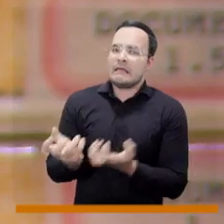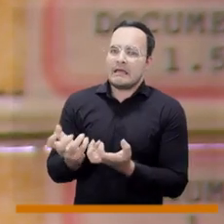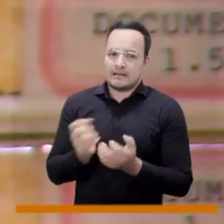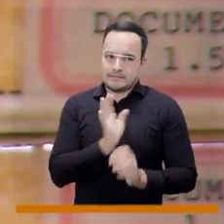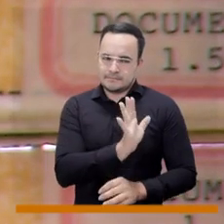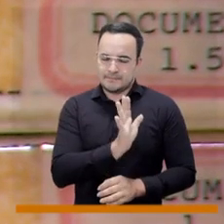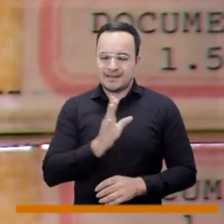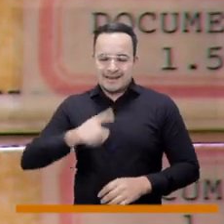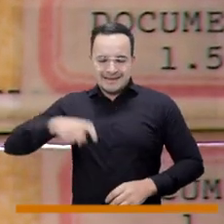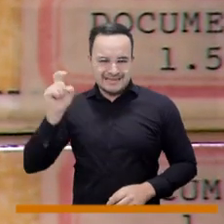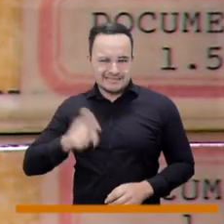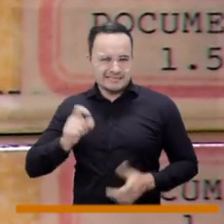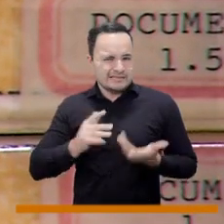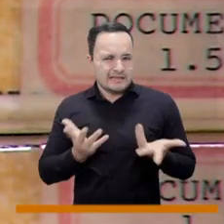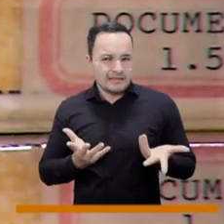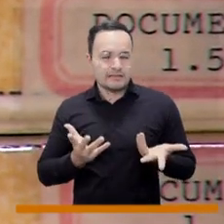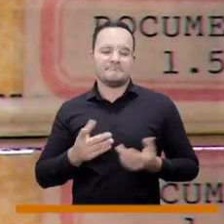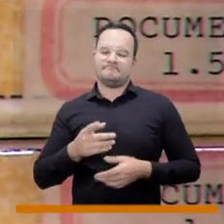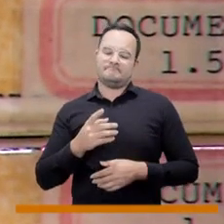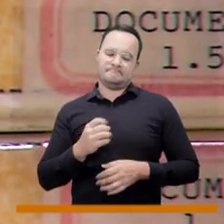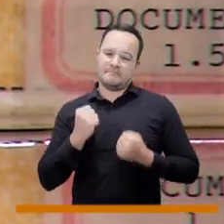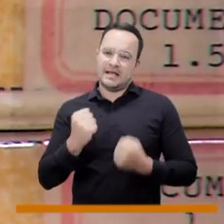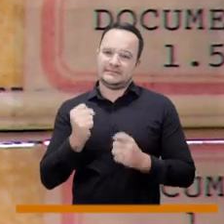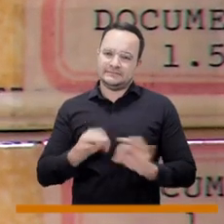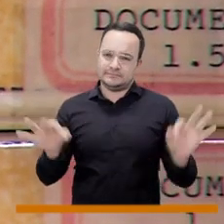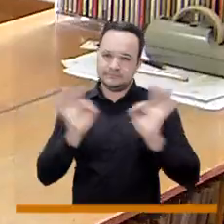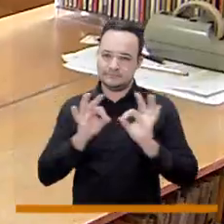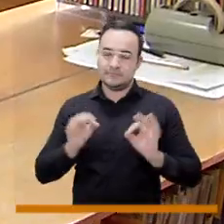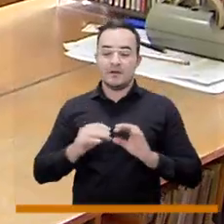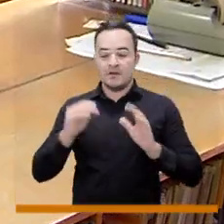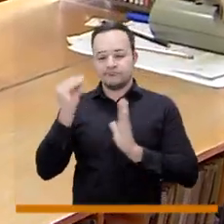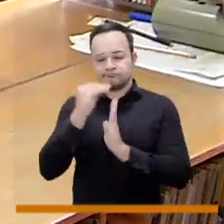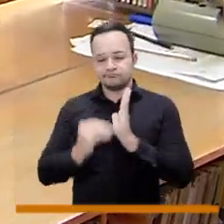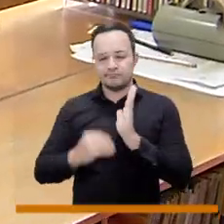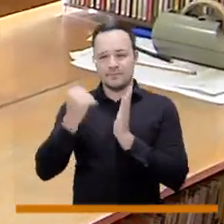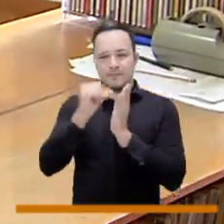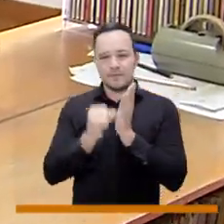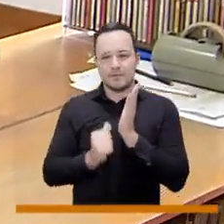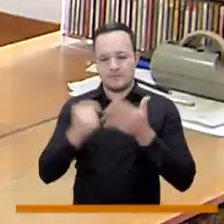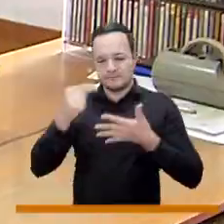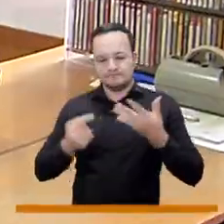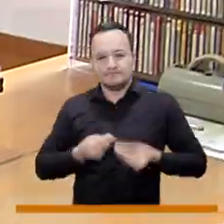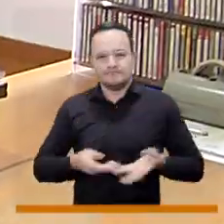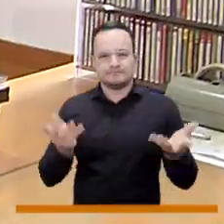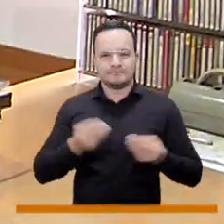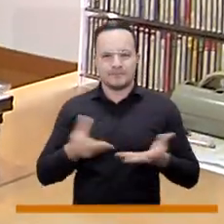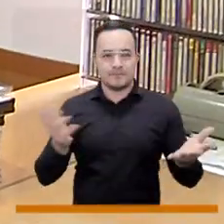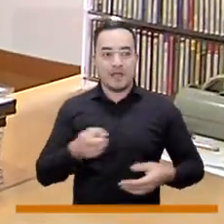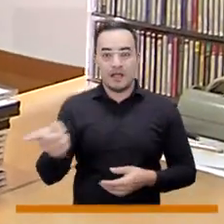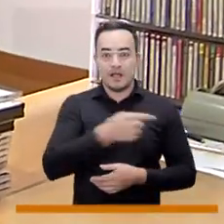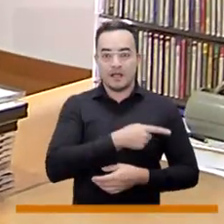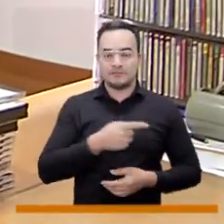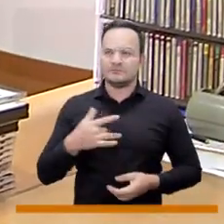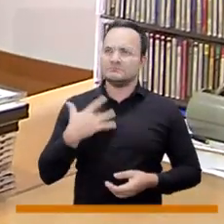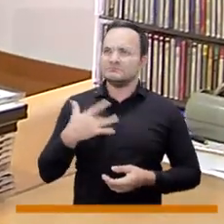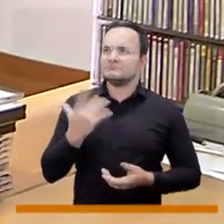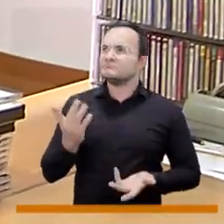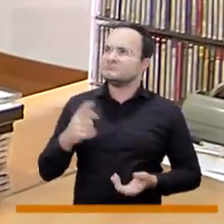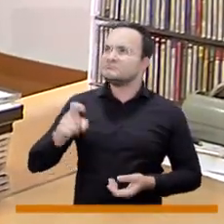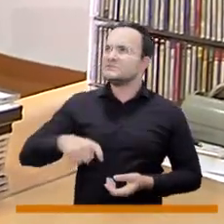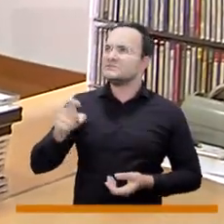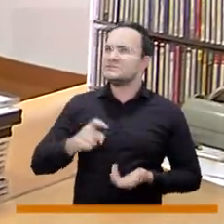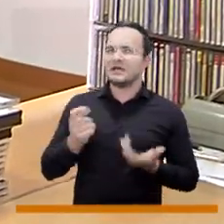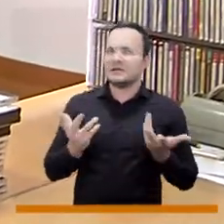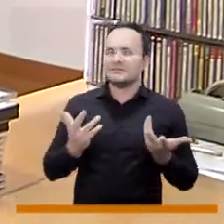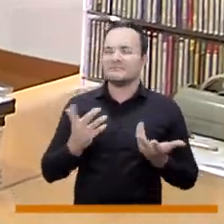Sino ¿qué necesita el oyente? Eso es muy importante saberlo en una programación y responder esa pregunta. Ahora